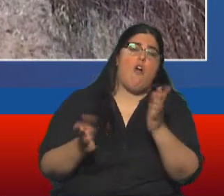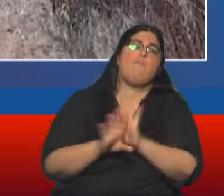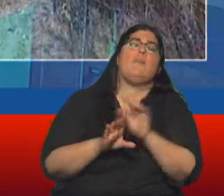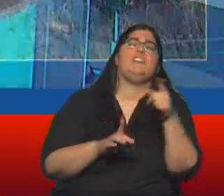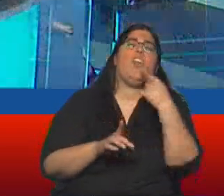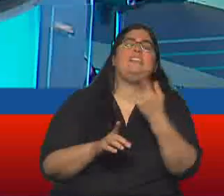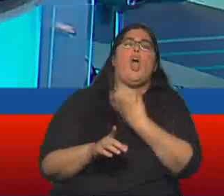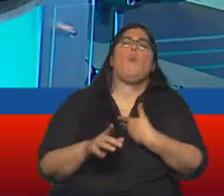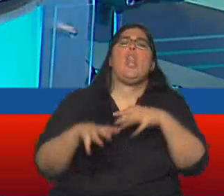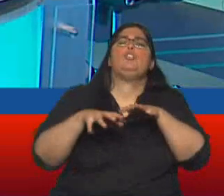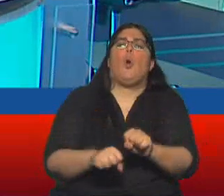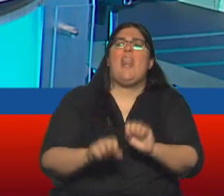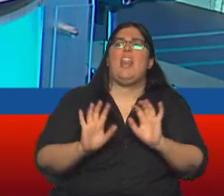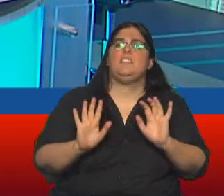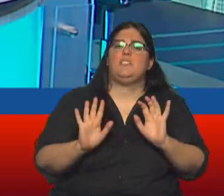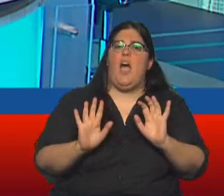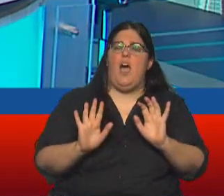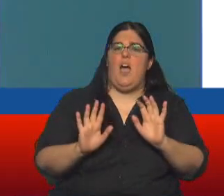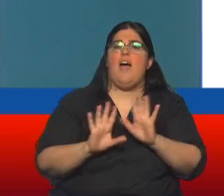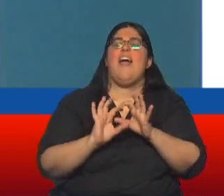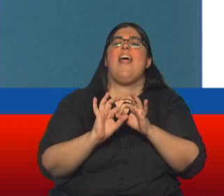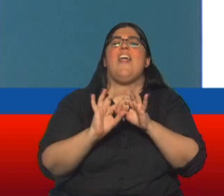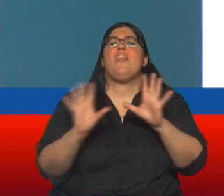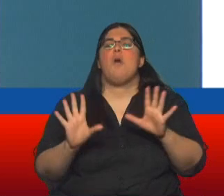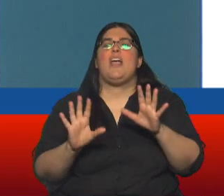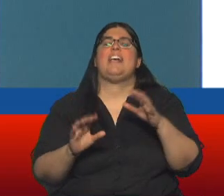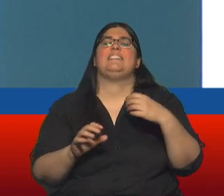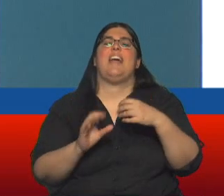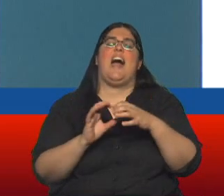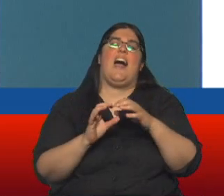dicen ellos, ¿no? Soberanista, sí, democracia y liberal le llaman.